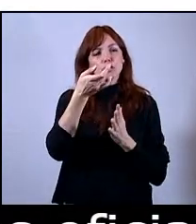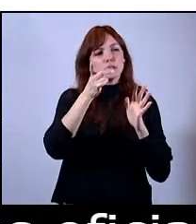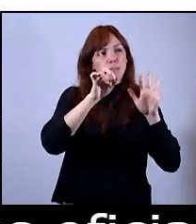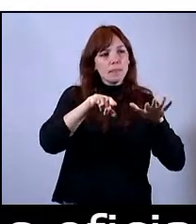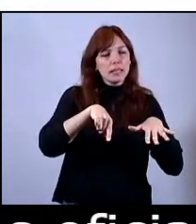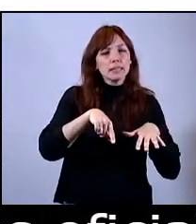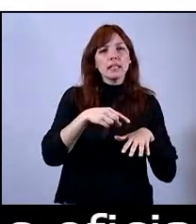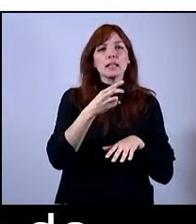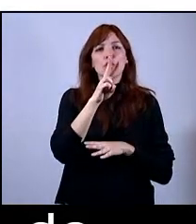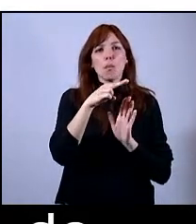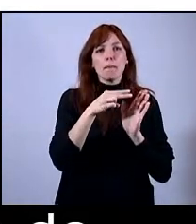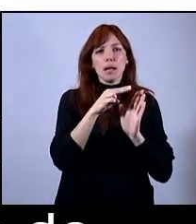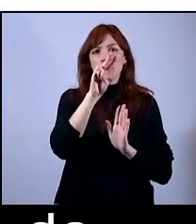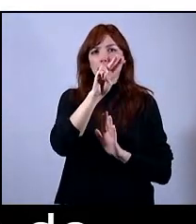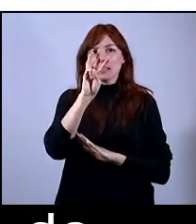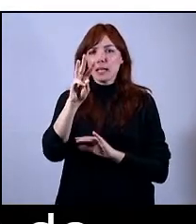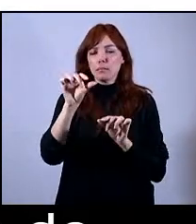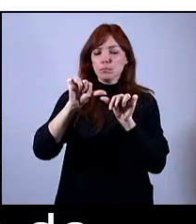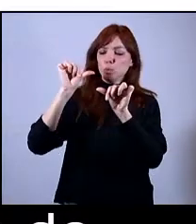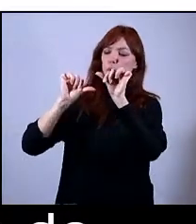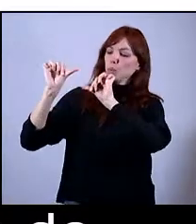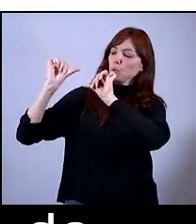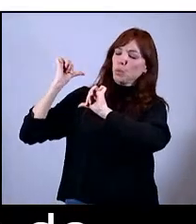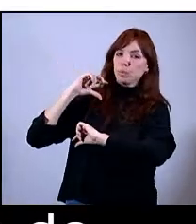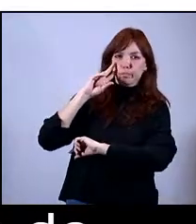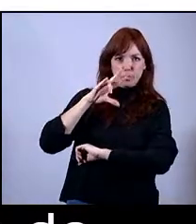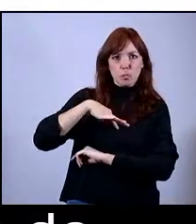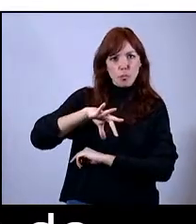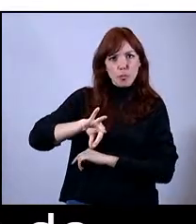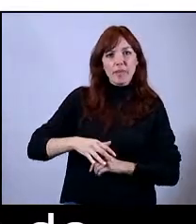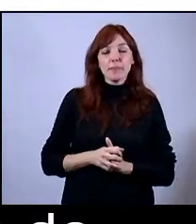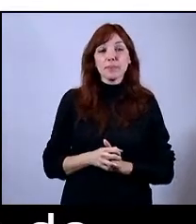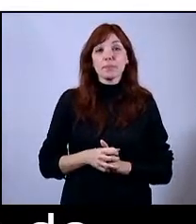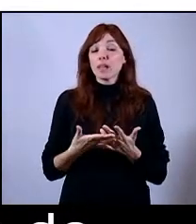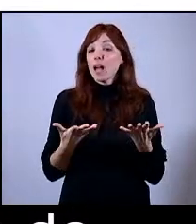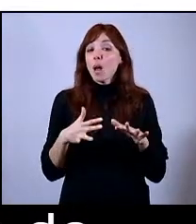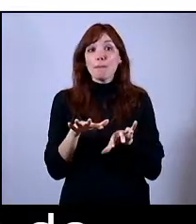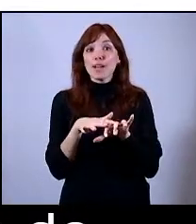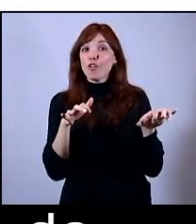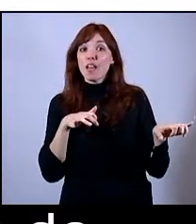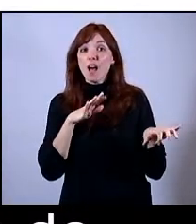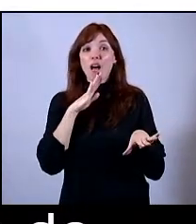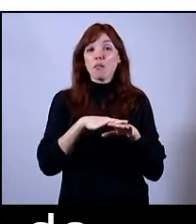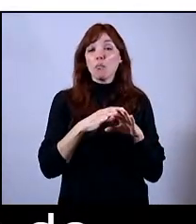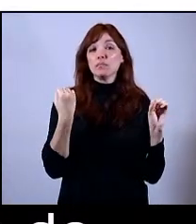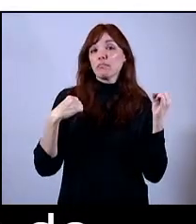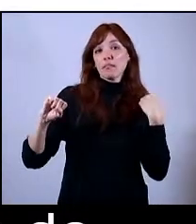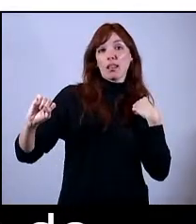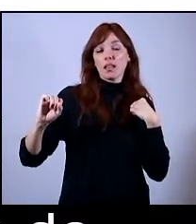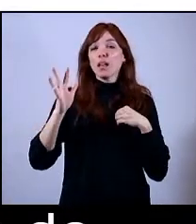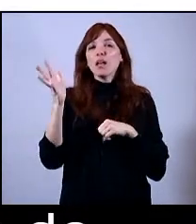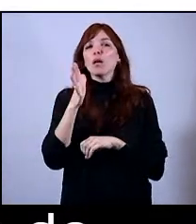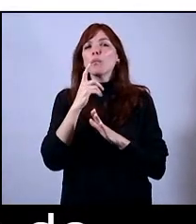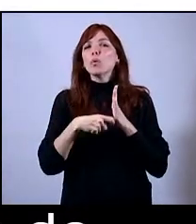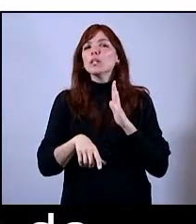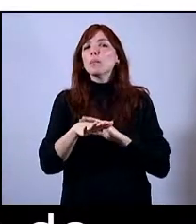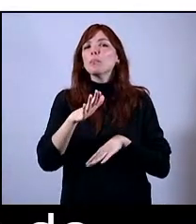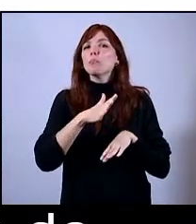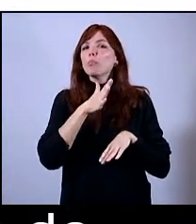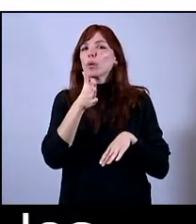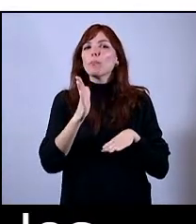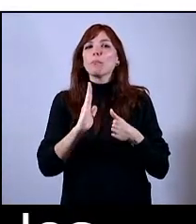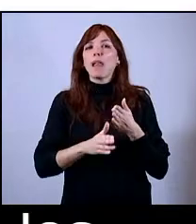2023 y otros años anteriores. La mayoría de los incumplimientos son por los plazos de